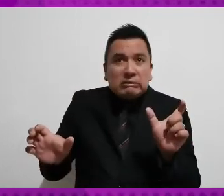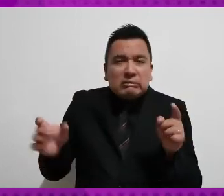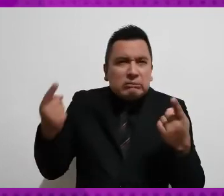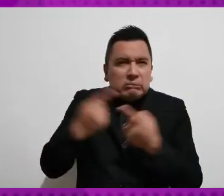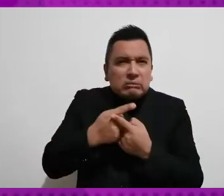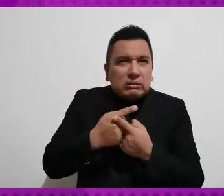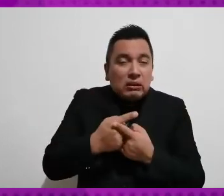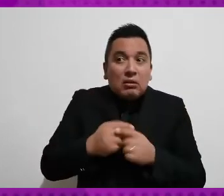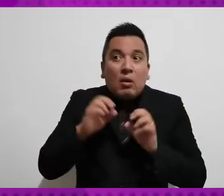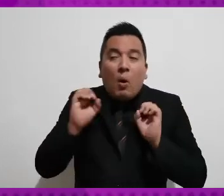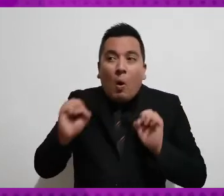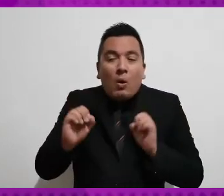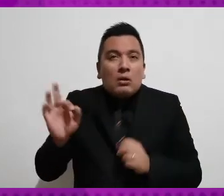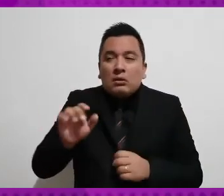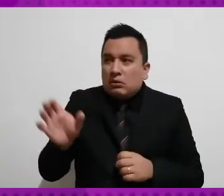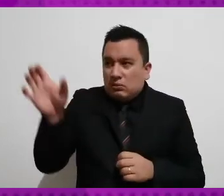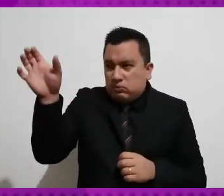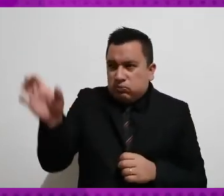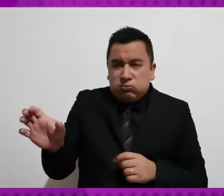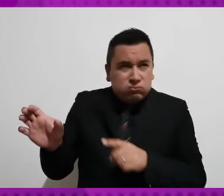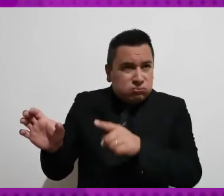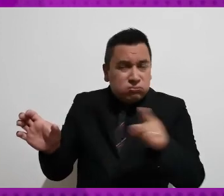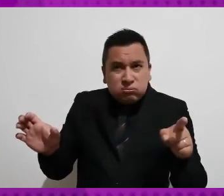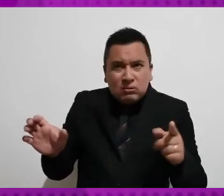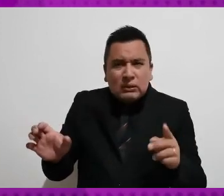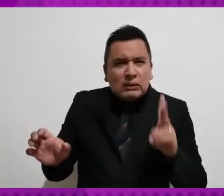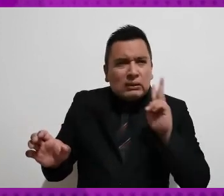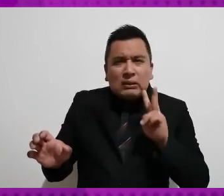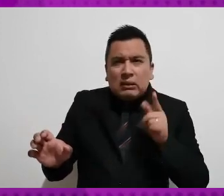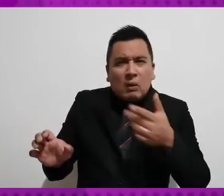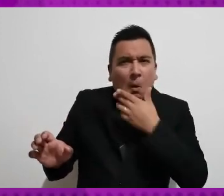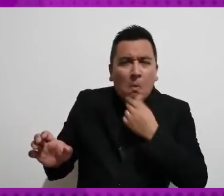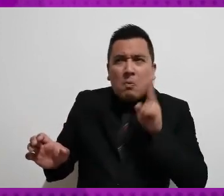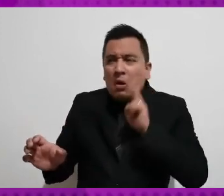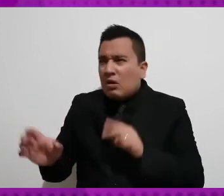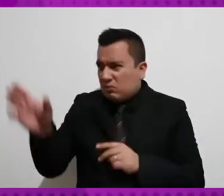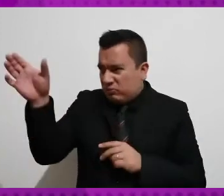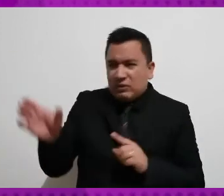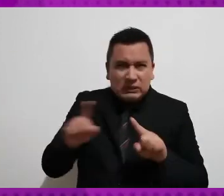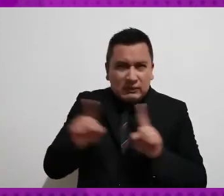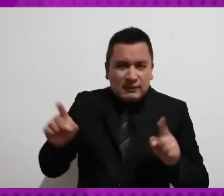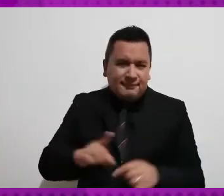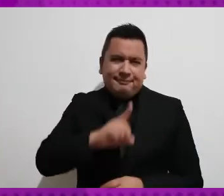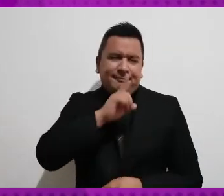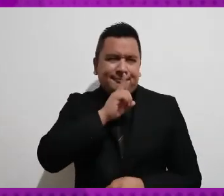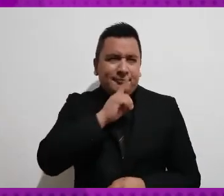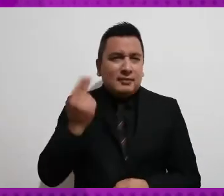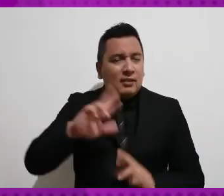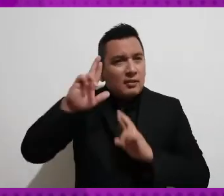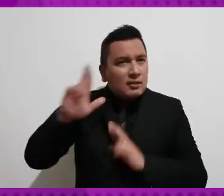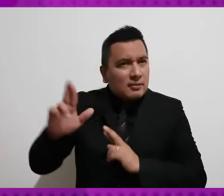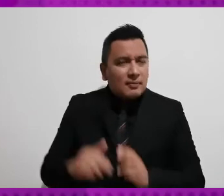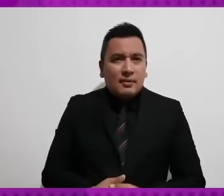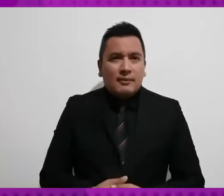los estándares socialmente aceptados de los cuerpos femeninos o masculinos. Hoy día lo vemos, incluso quien no pertenece a